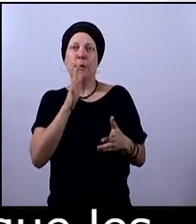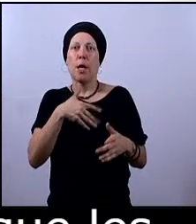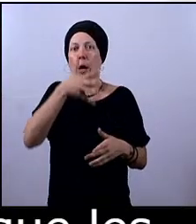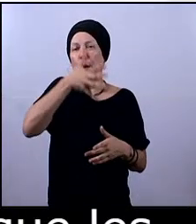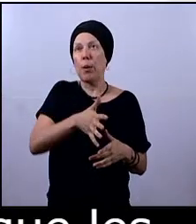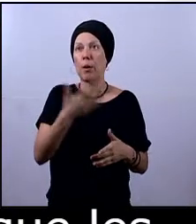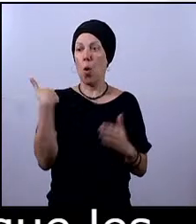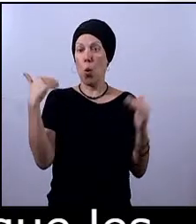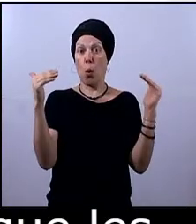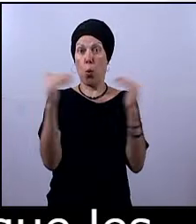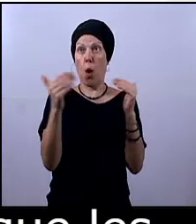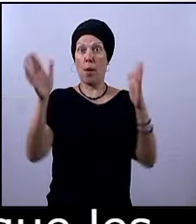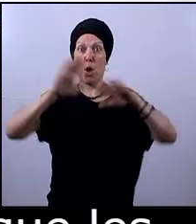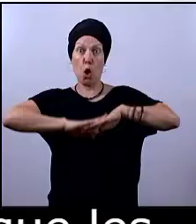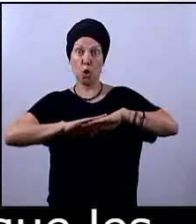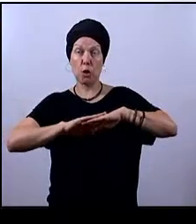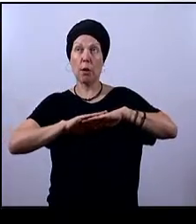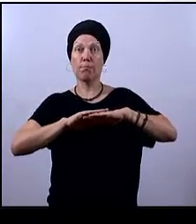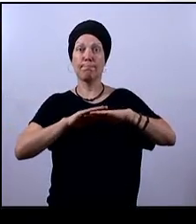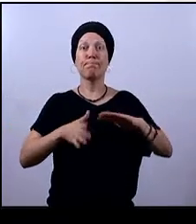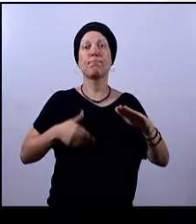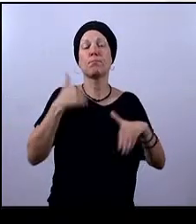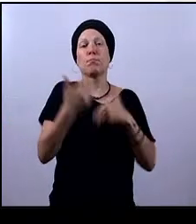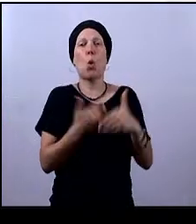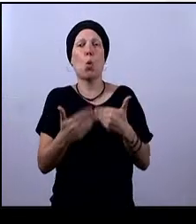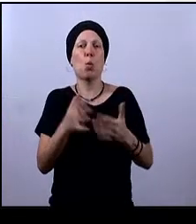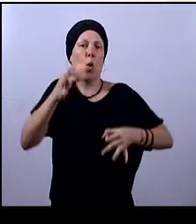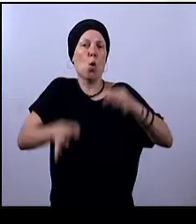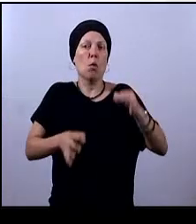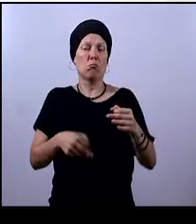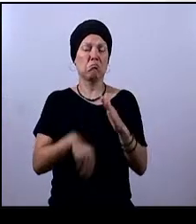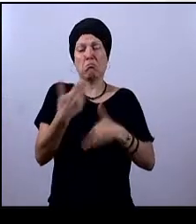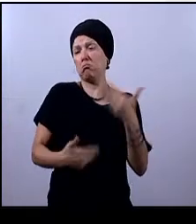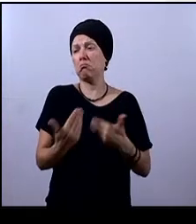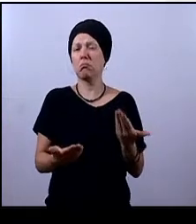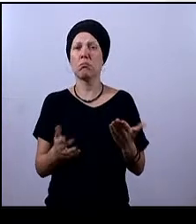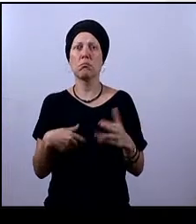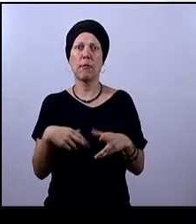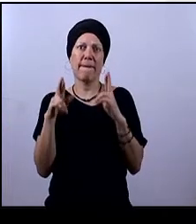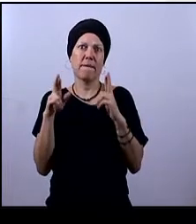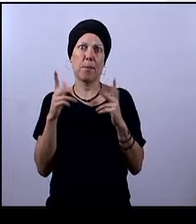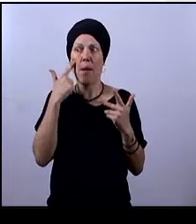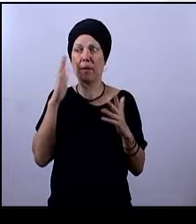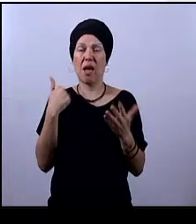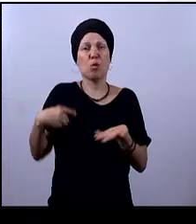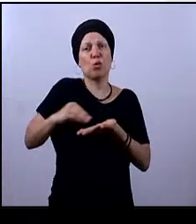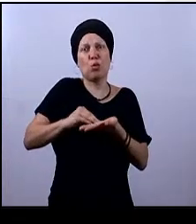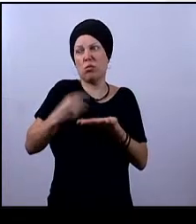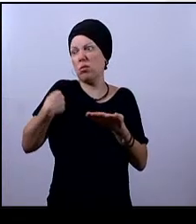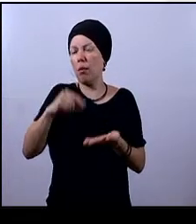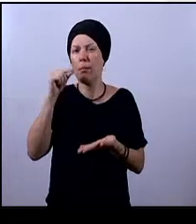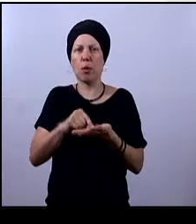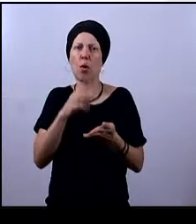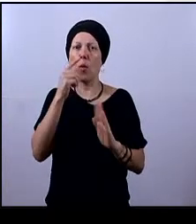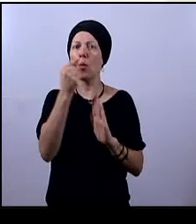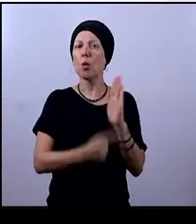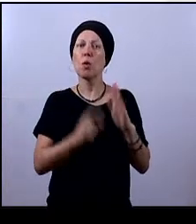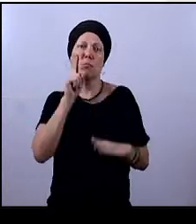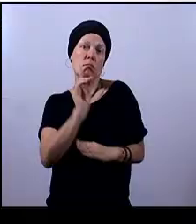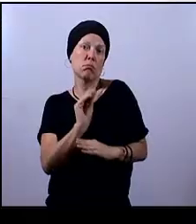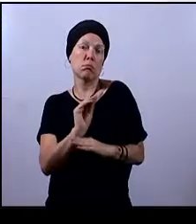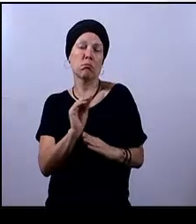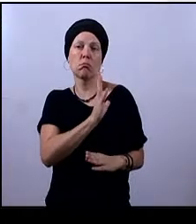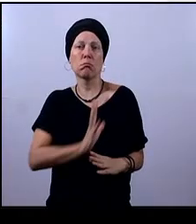se puso el jueves por la noche, sigue su proceso judicial y esperemos que cuanto antes se resuelva con esa medida cautelar